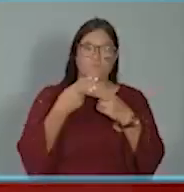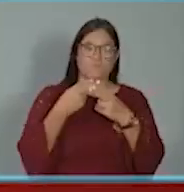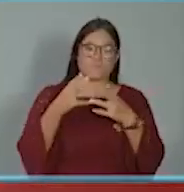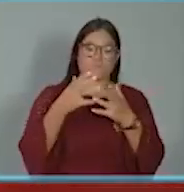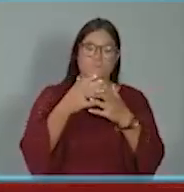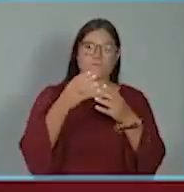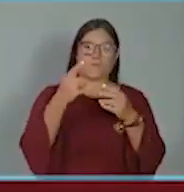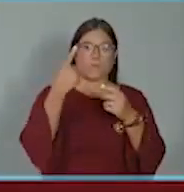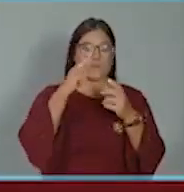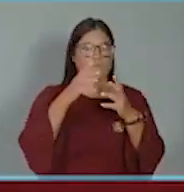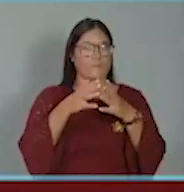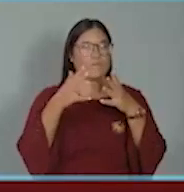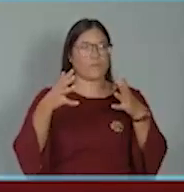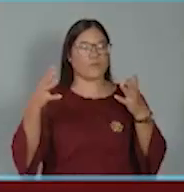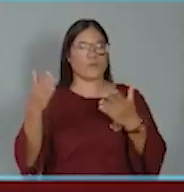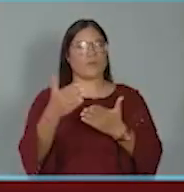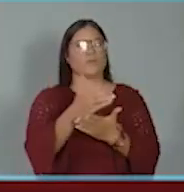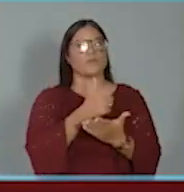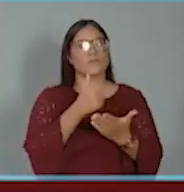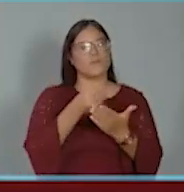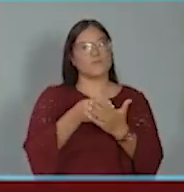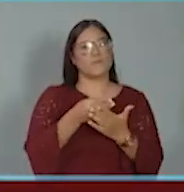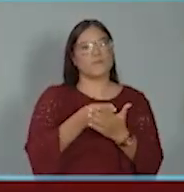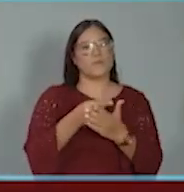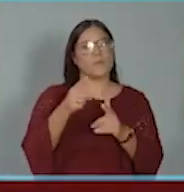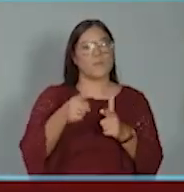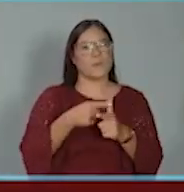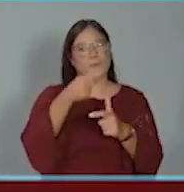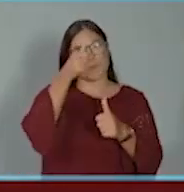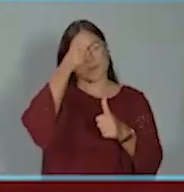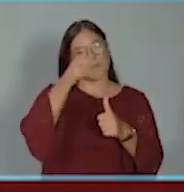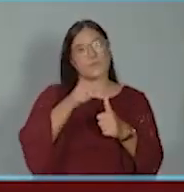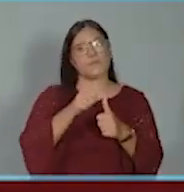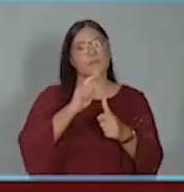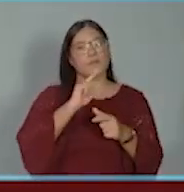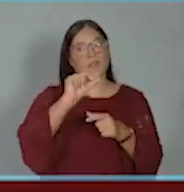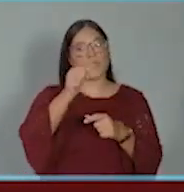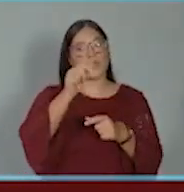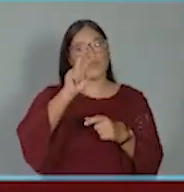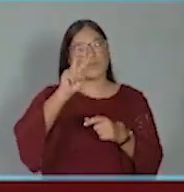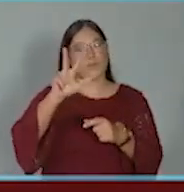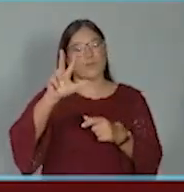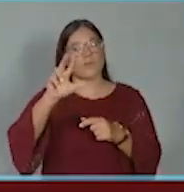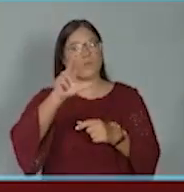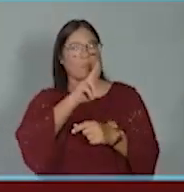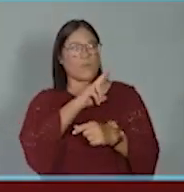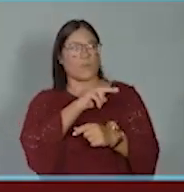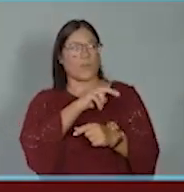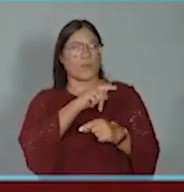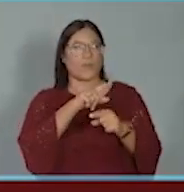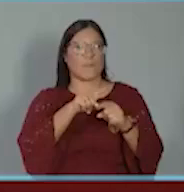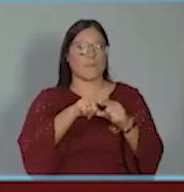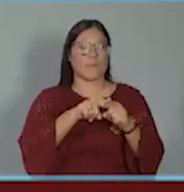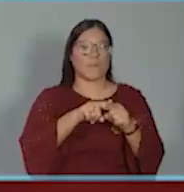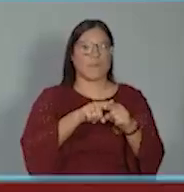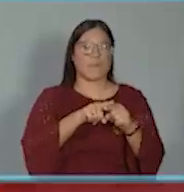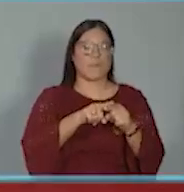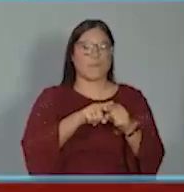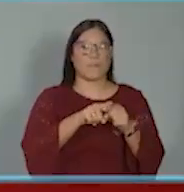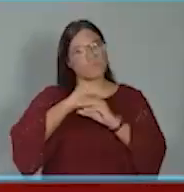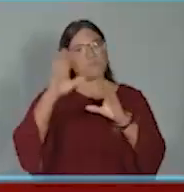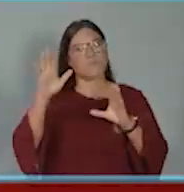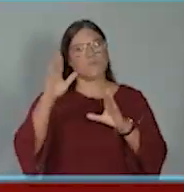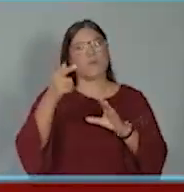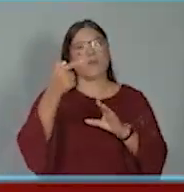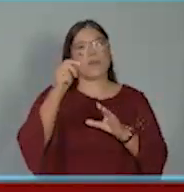yo bueno soy una banderada de los temas de transversalización ese es mi expertise realmente el número uno de transversalización de